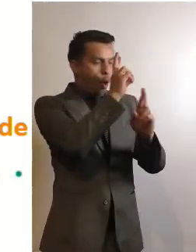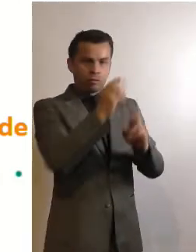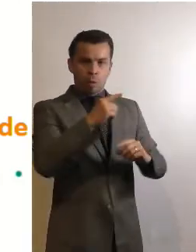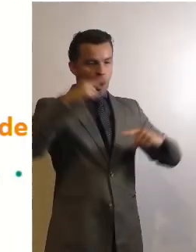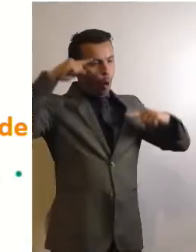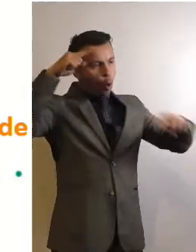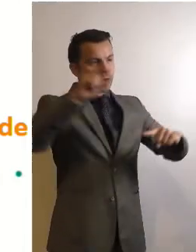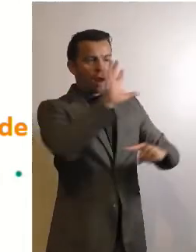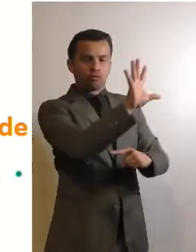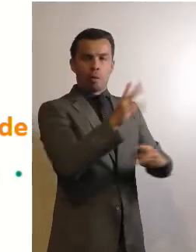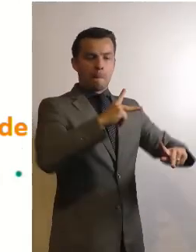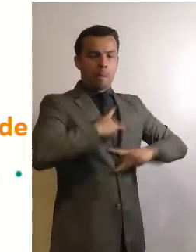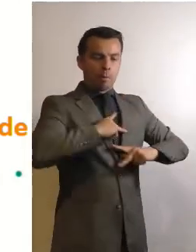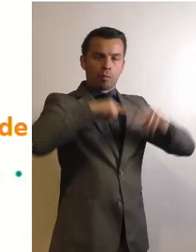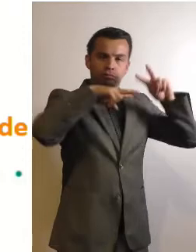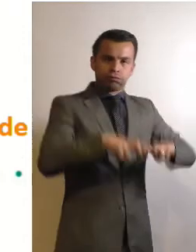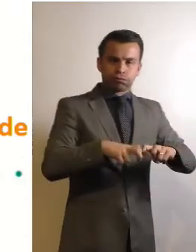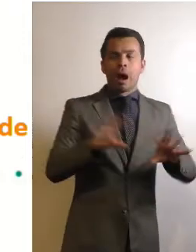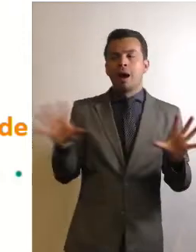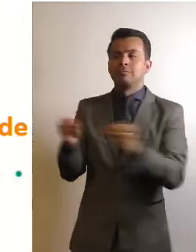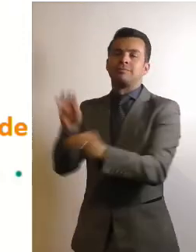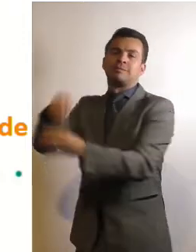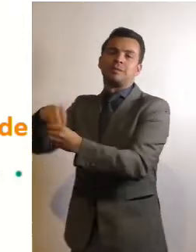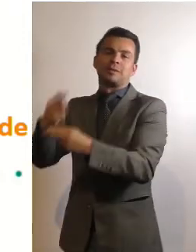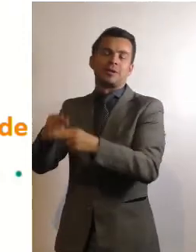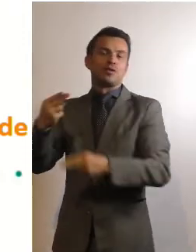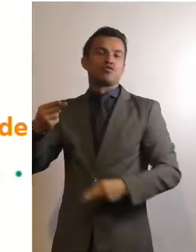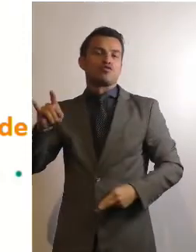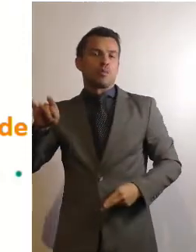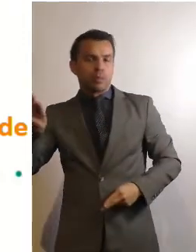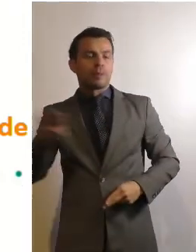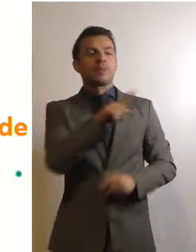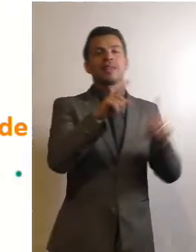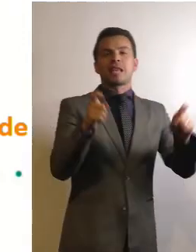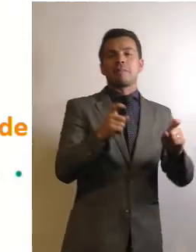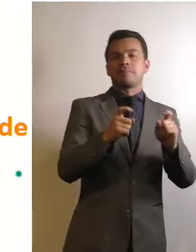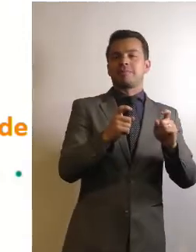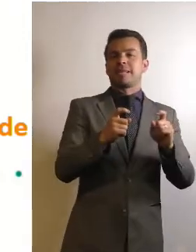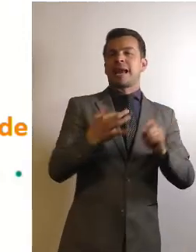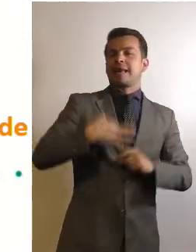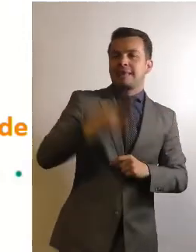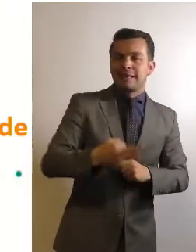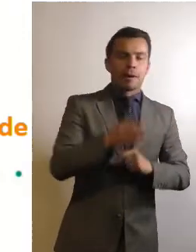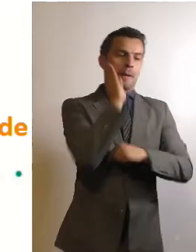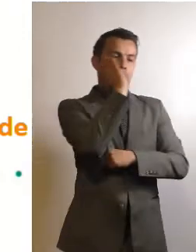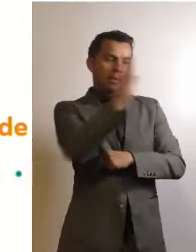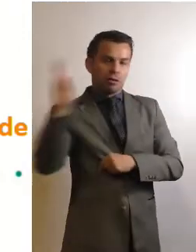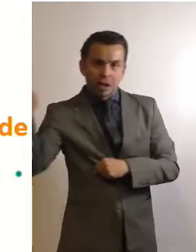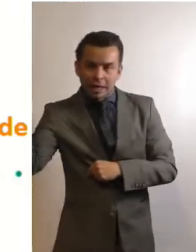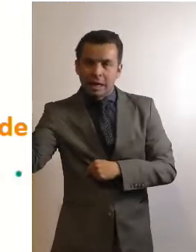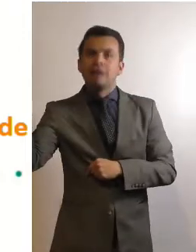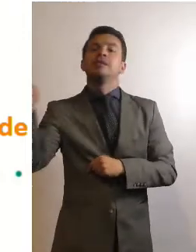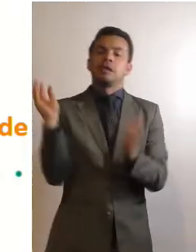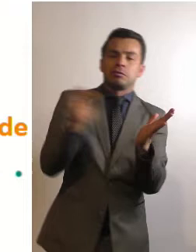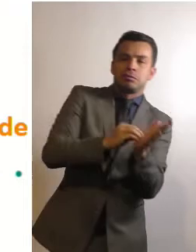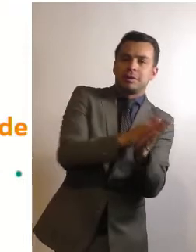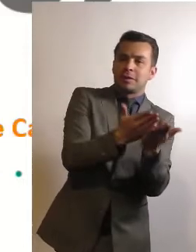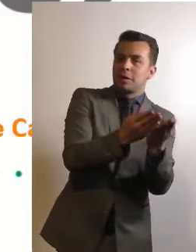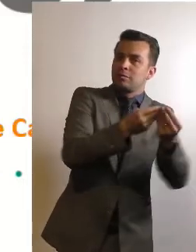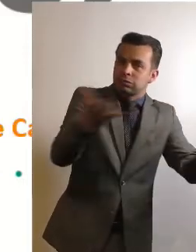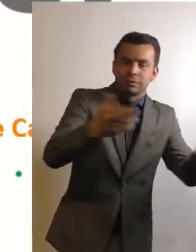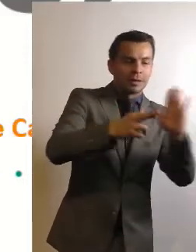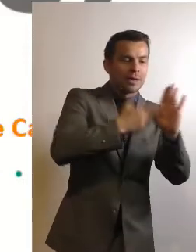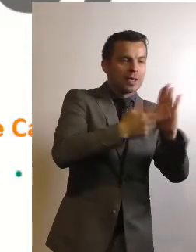encuentra ubicado en el HOB, el Comité Institucional de Ética, la Biblioteca, la Editorial, MinCiencias, el Sevier y otros. Siguiente.